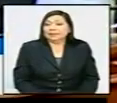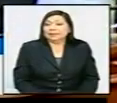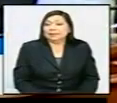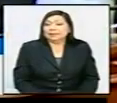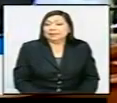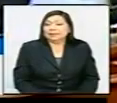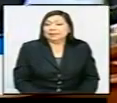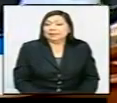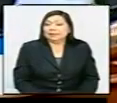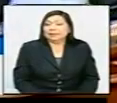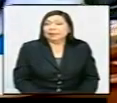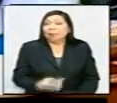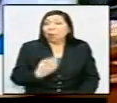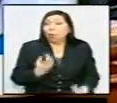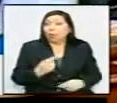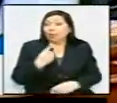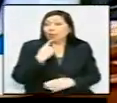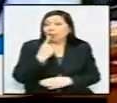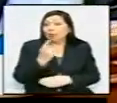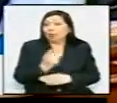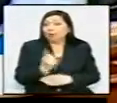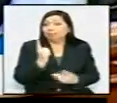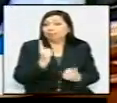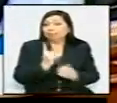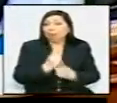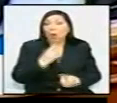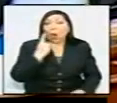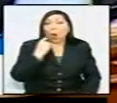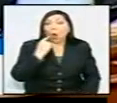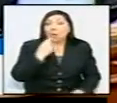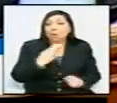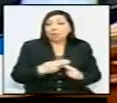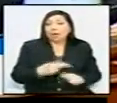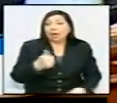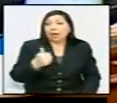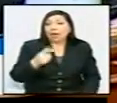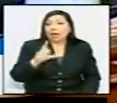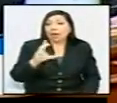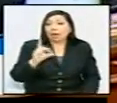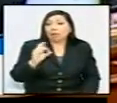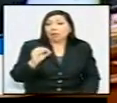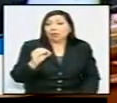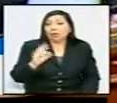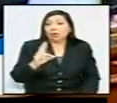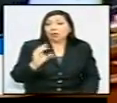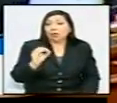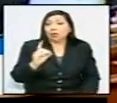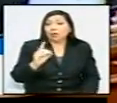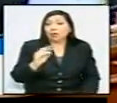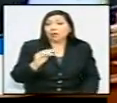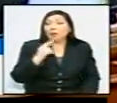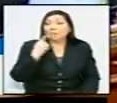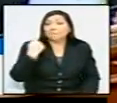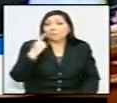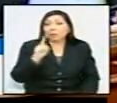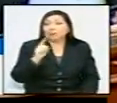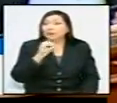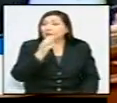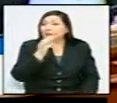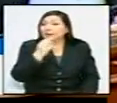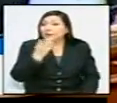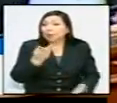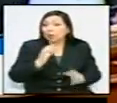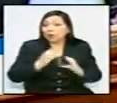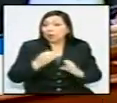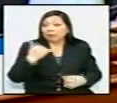Ministerio Público, a raíz de la denuncia que le interpuse al señor Aldo Rodríguez Uceda por el delito de violación al secreto de